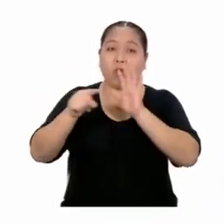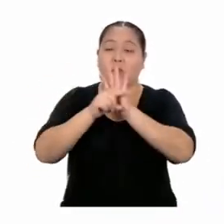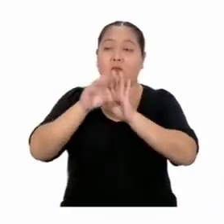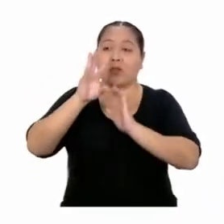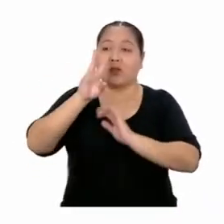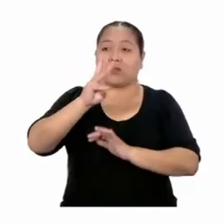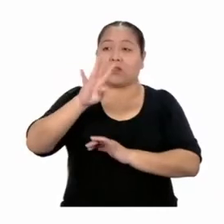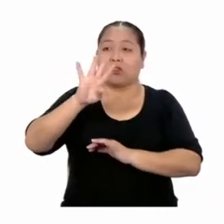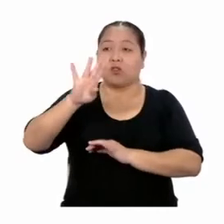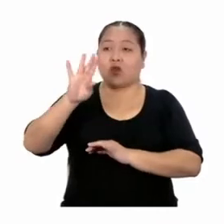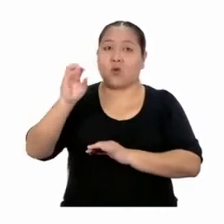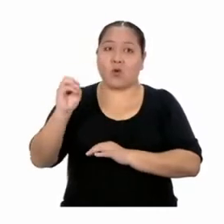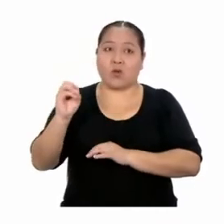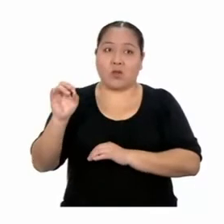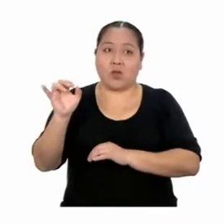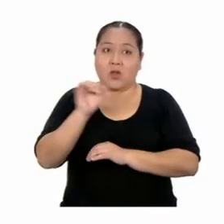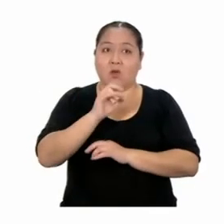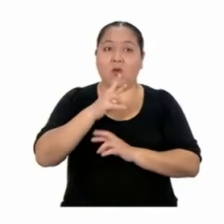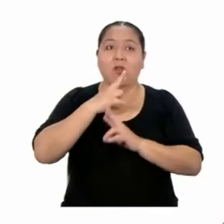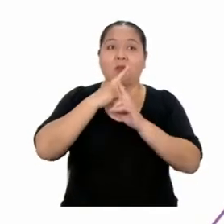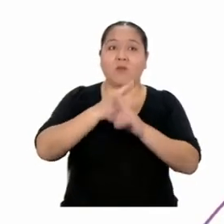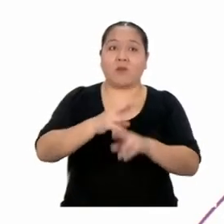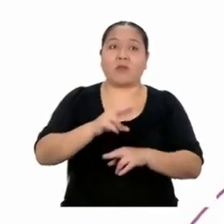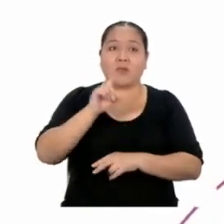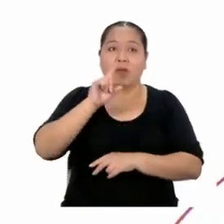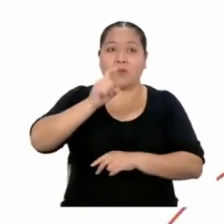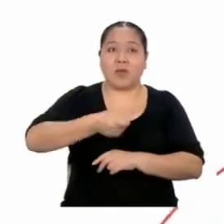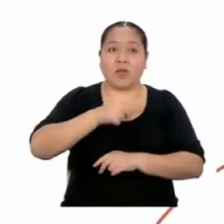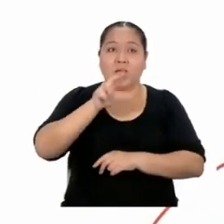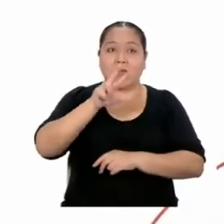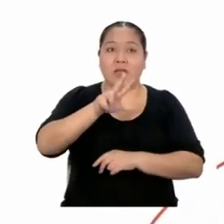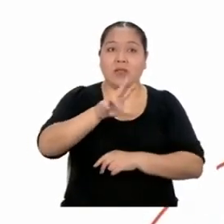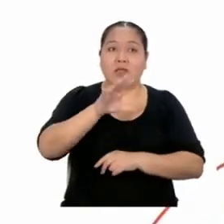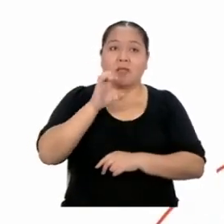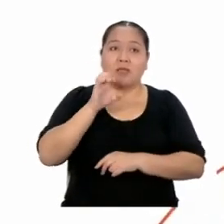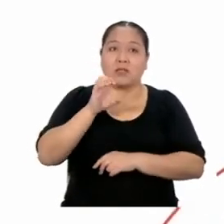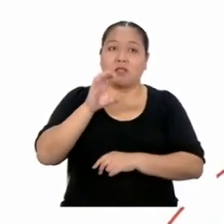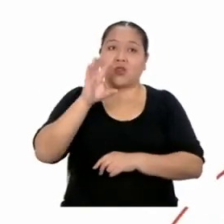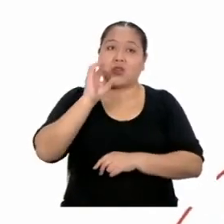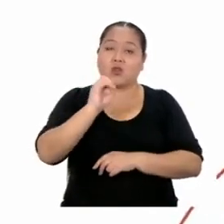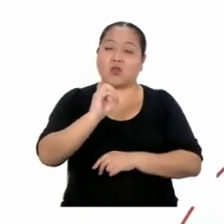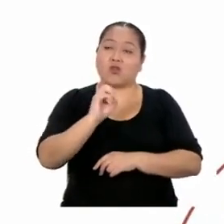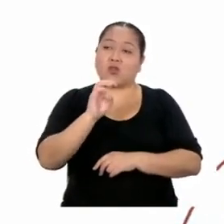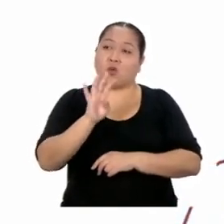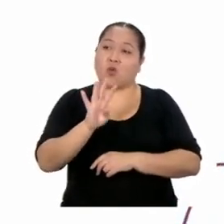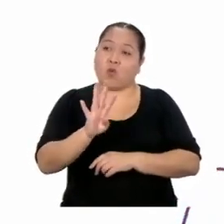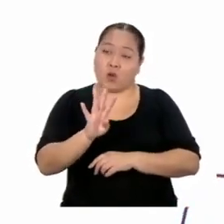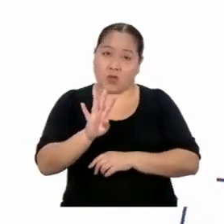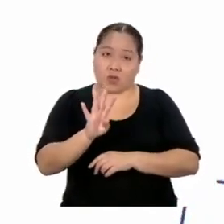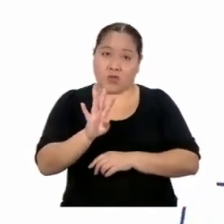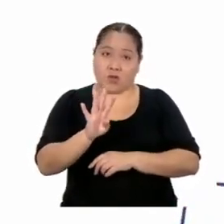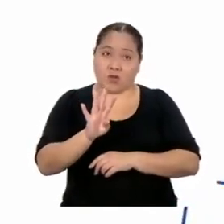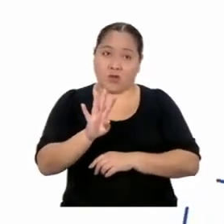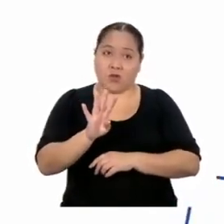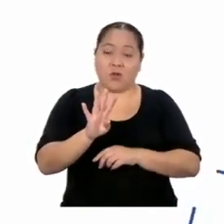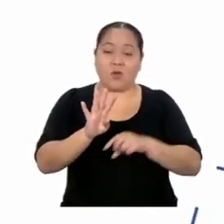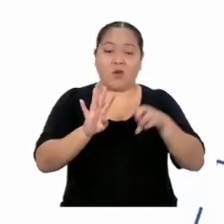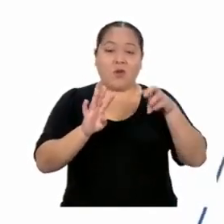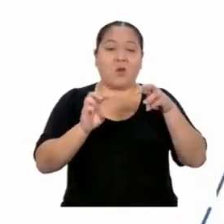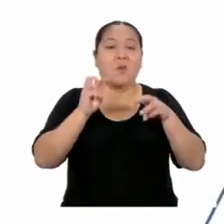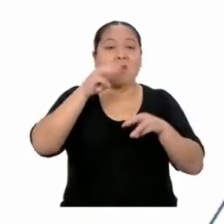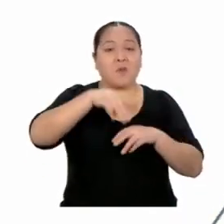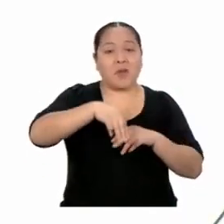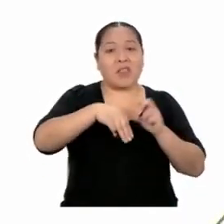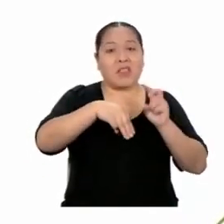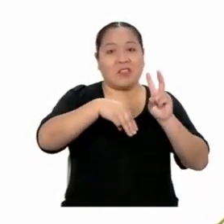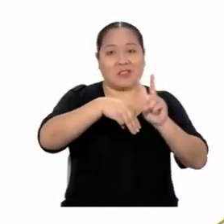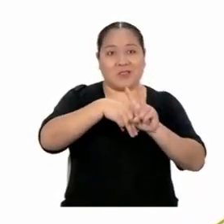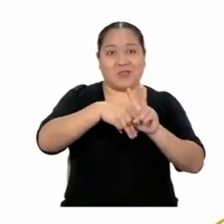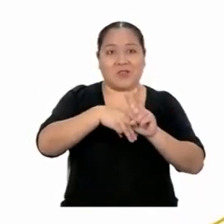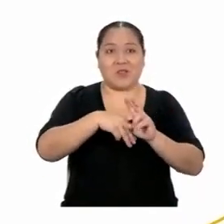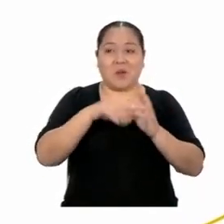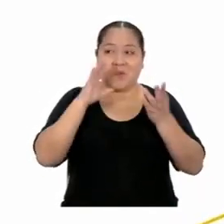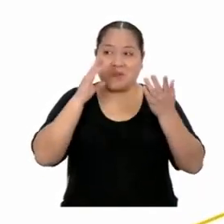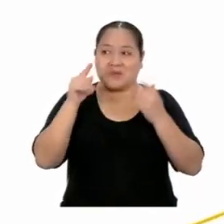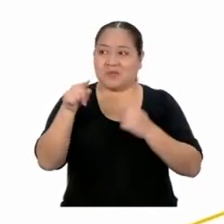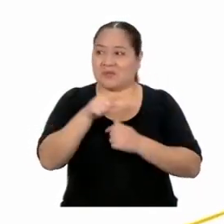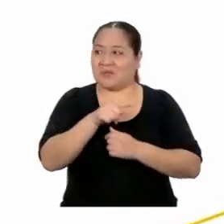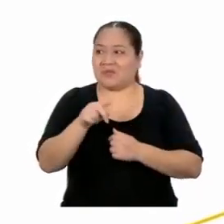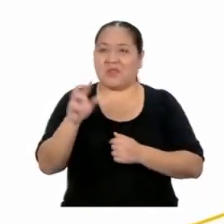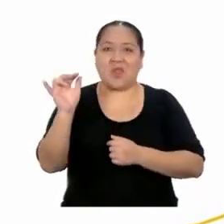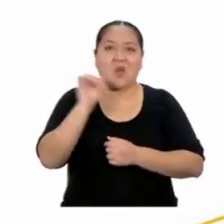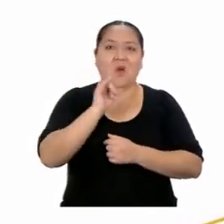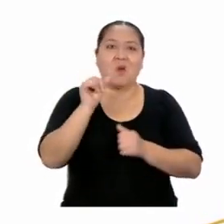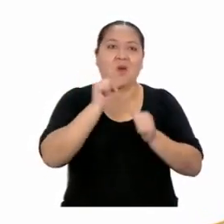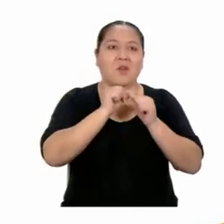la misma respuesta que en la resolución anterior? ¿Qué te parece, Yanira? Parece que son el mismo número, ¿verdad? Lo